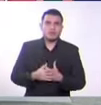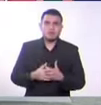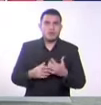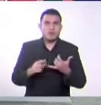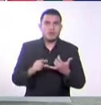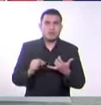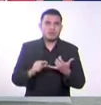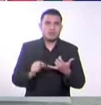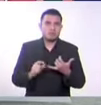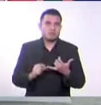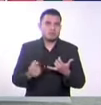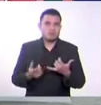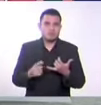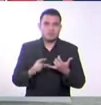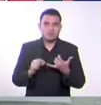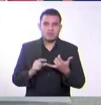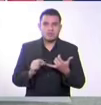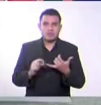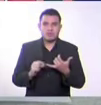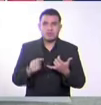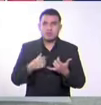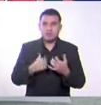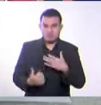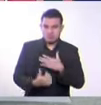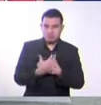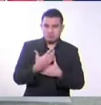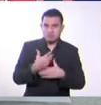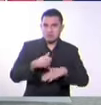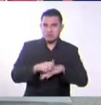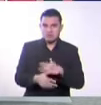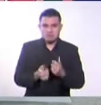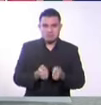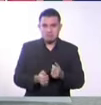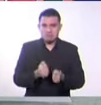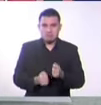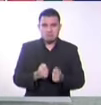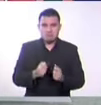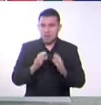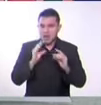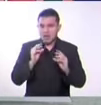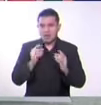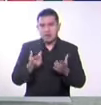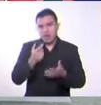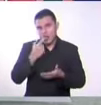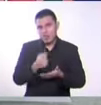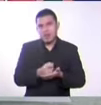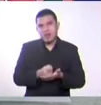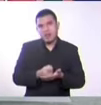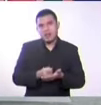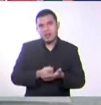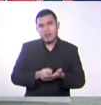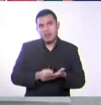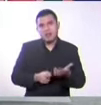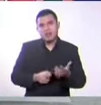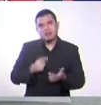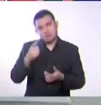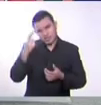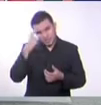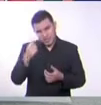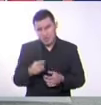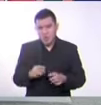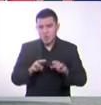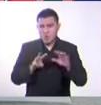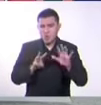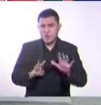WhatsApp, digamos. En el momento yo lo estoy recibiendo y estoy conversando contigo. Que en la carta, por ejemplo, te imagínate 8 días para